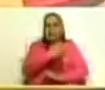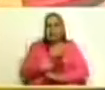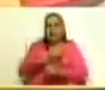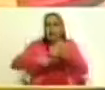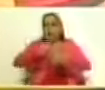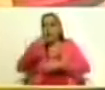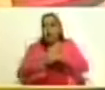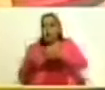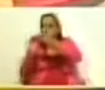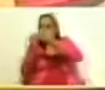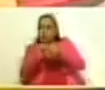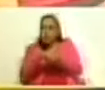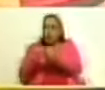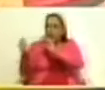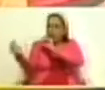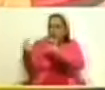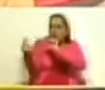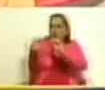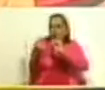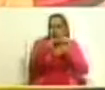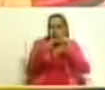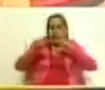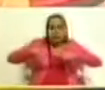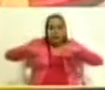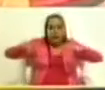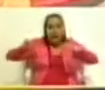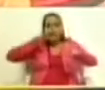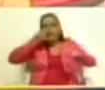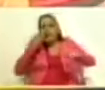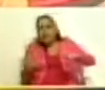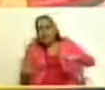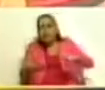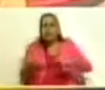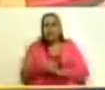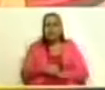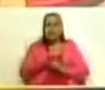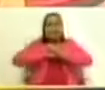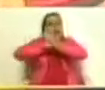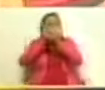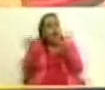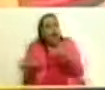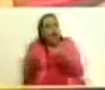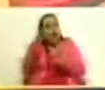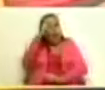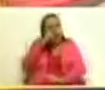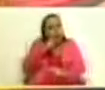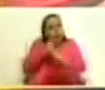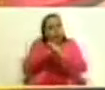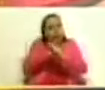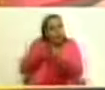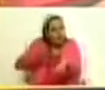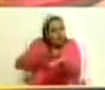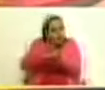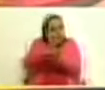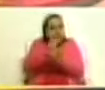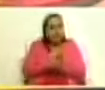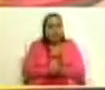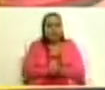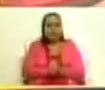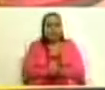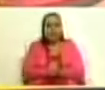fue discutido. Una discusión bonita, hermosa, sincera, honesta, leal.